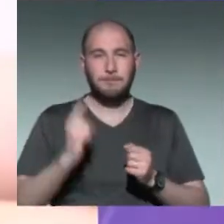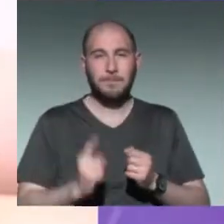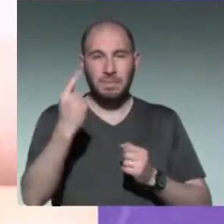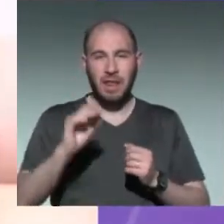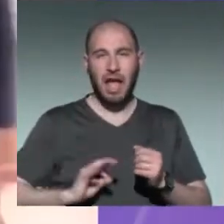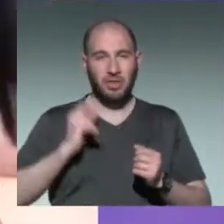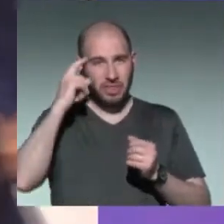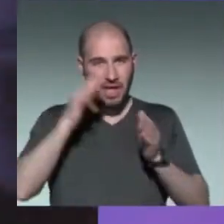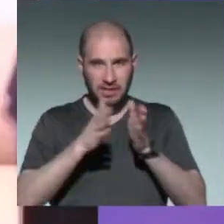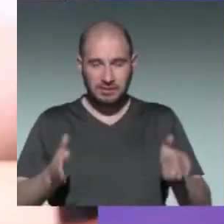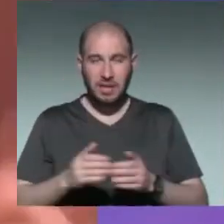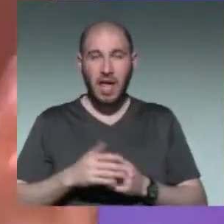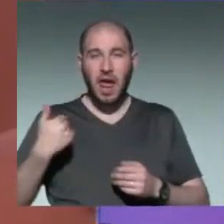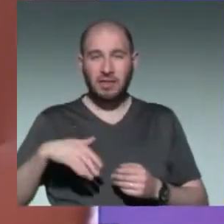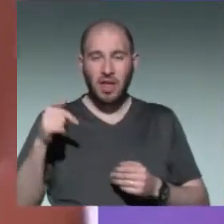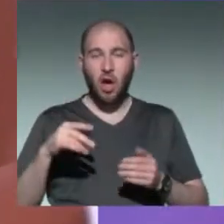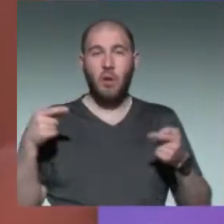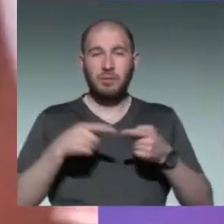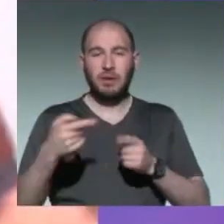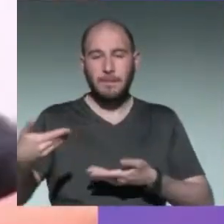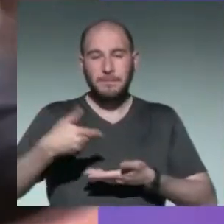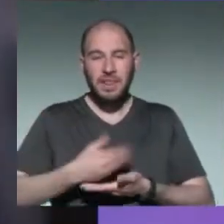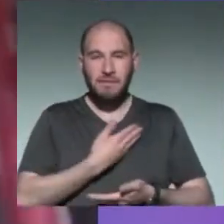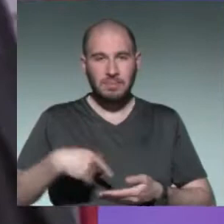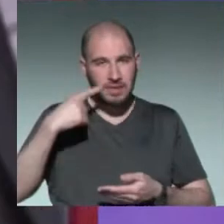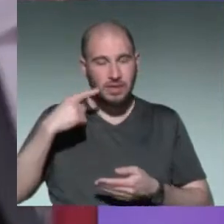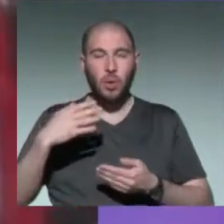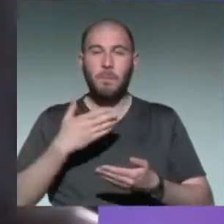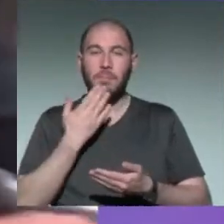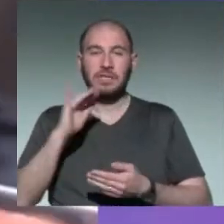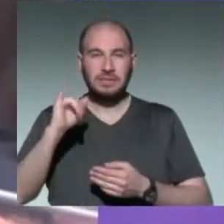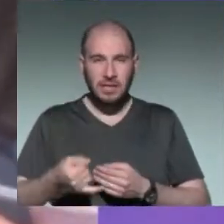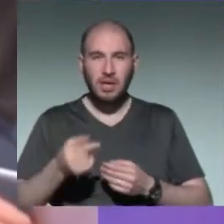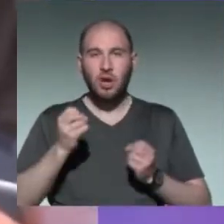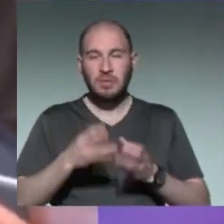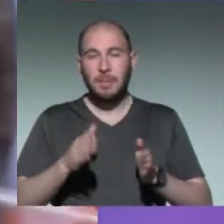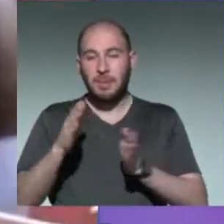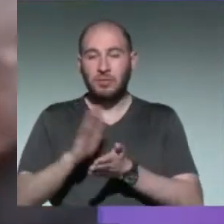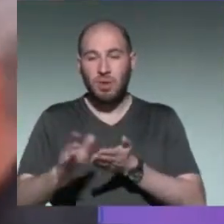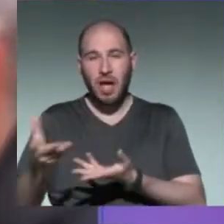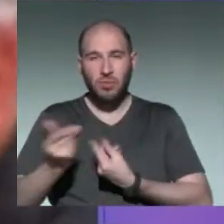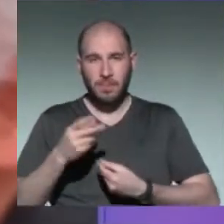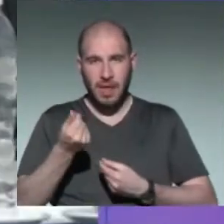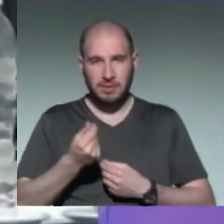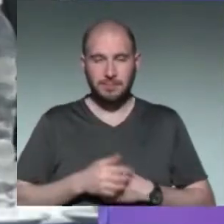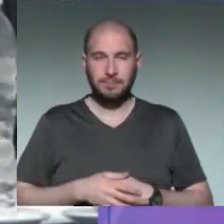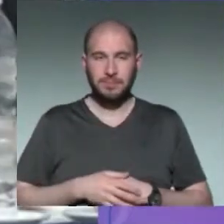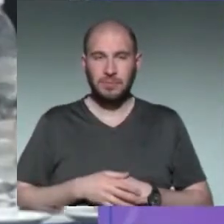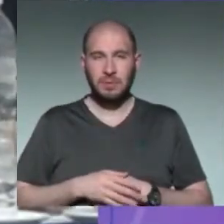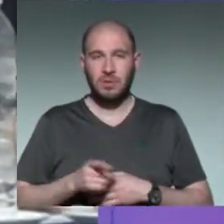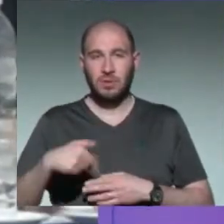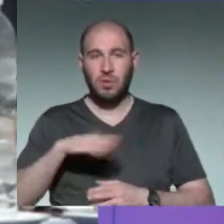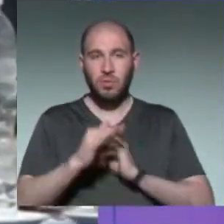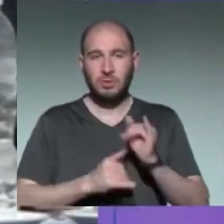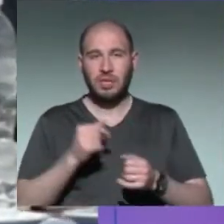en una década. Argentina busca así cumplir con las exigencias del FMI para poder activar un nuevo tramo de la ayuda financiera. Debemos recalcar